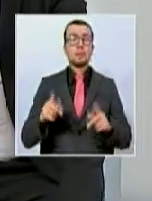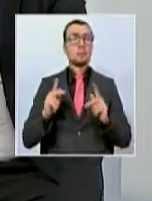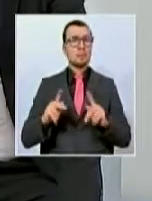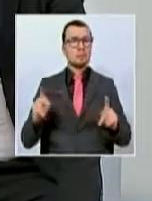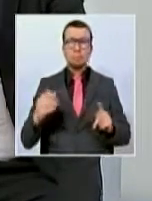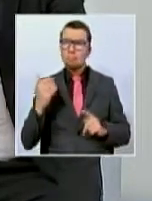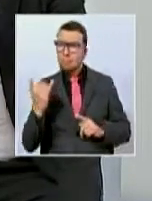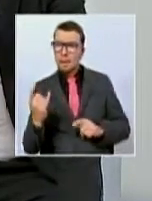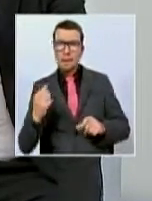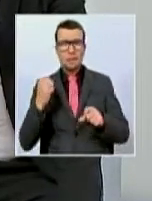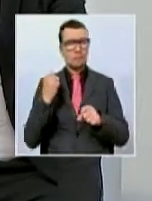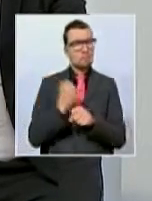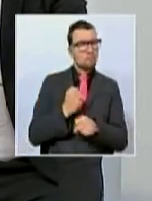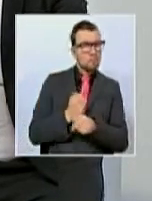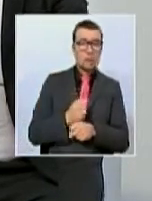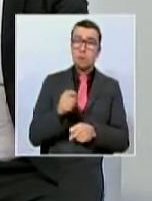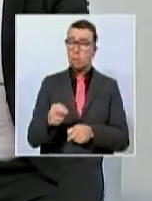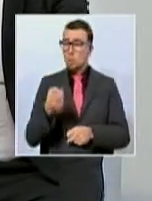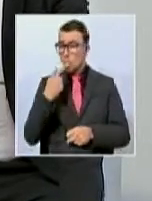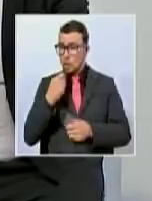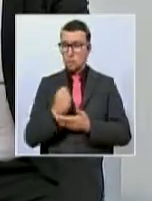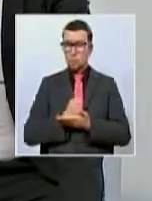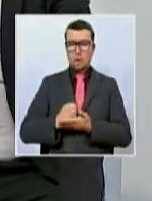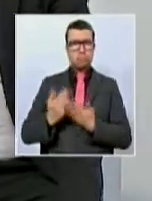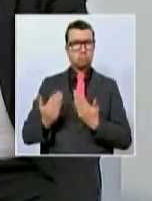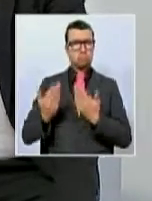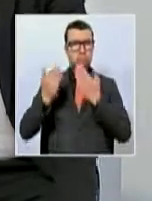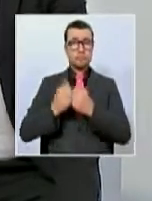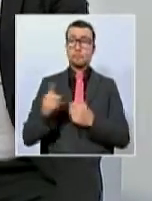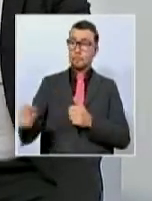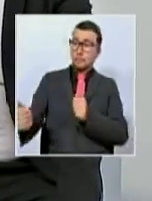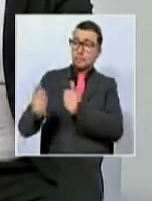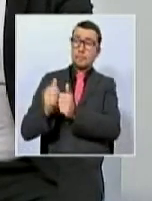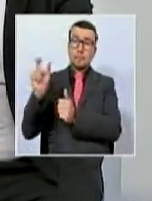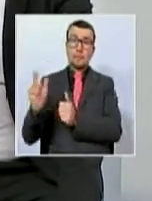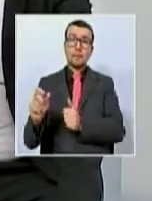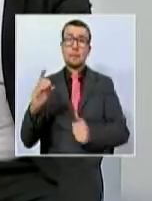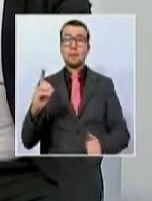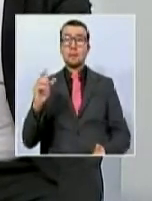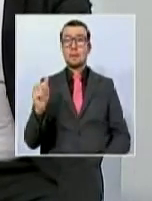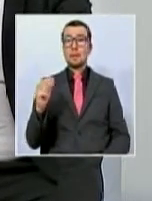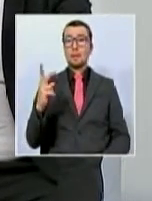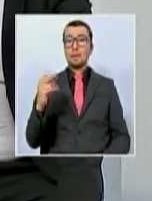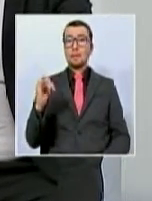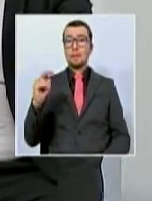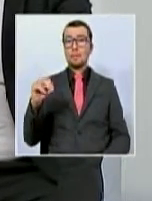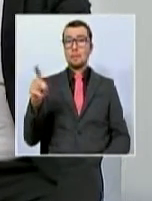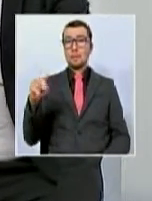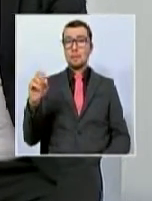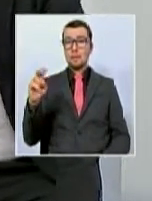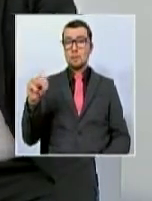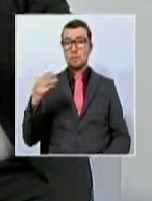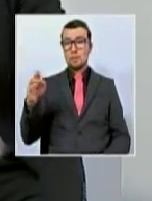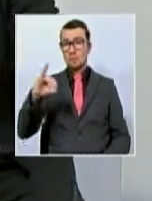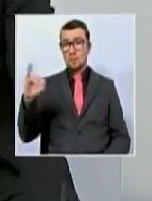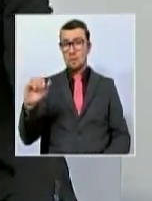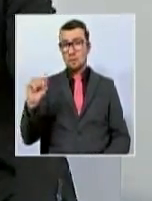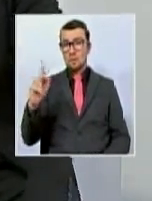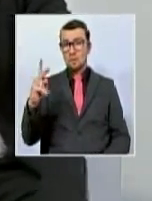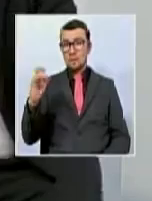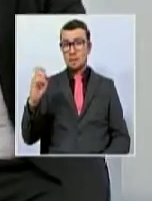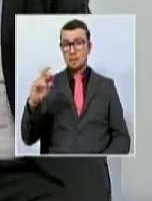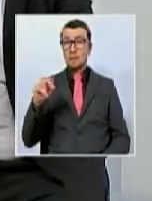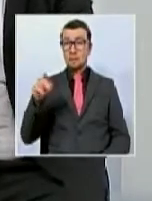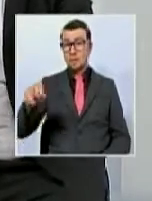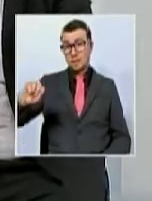lo ven, realmente productos de altísima calidad. Y me acompaña también el doctor Davinson Javier Riquet. Él es el subgerente técnico, una